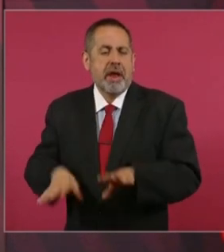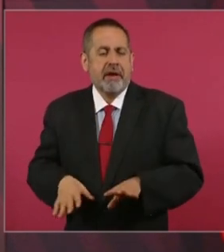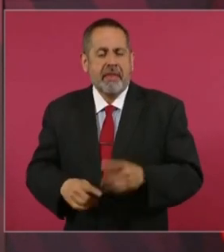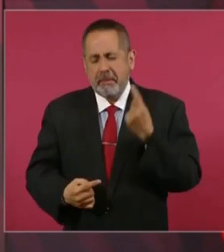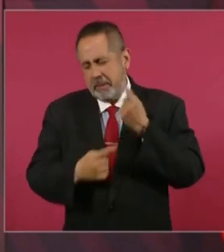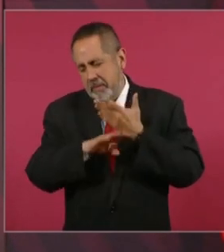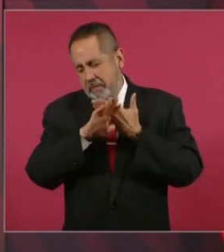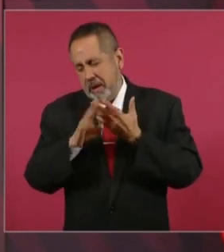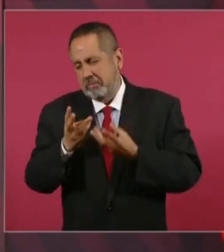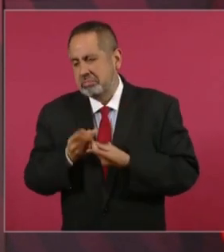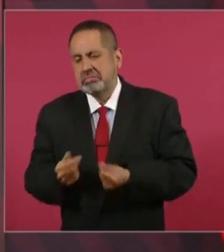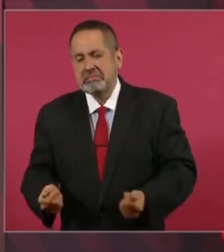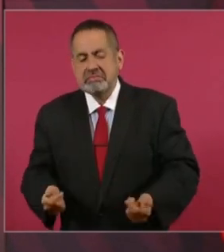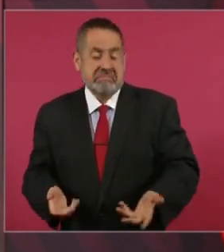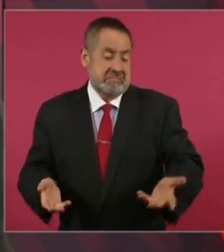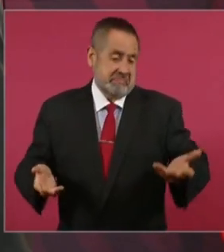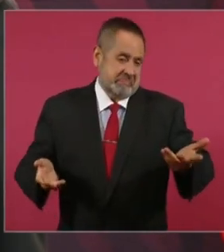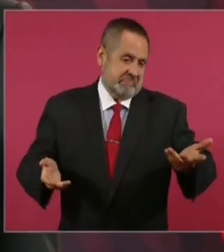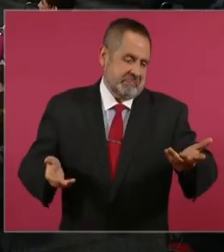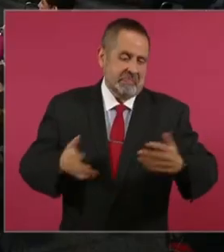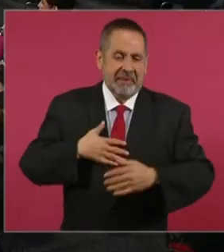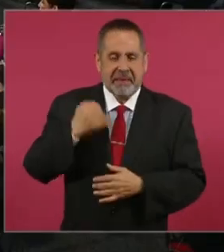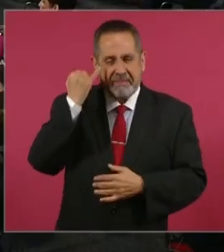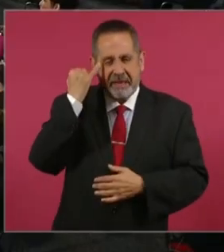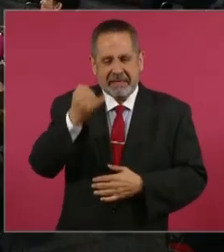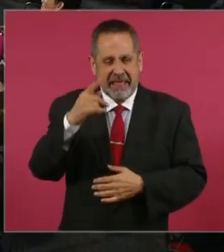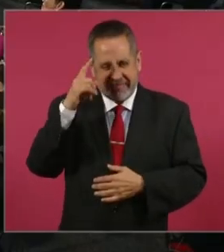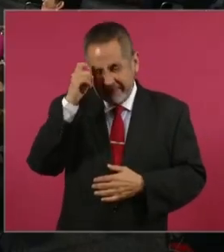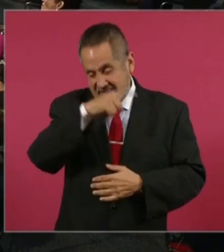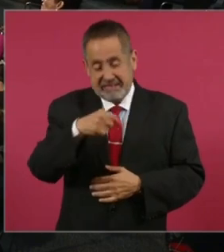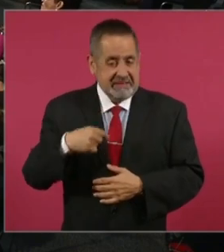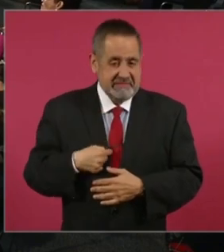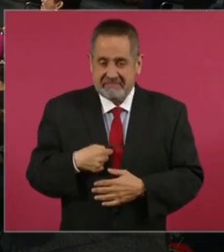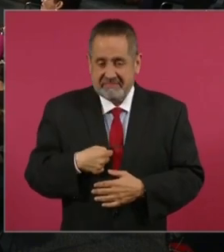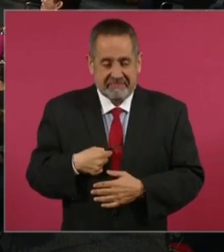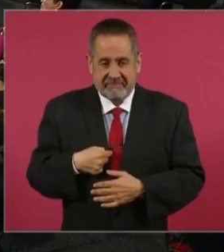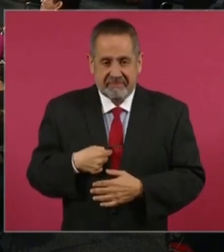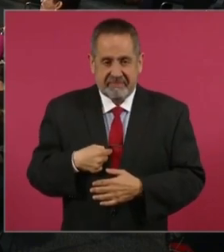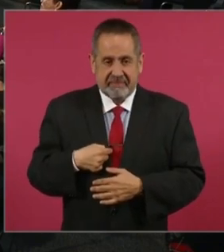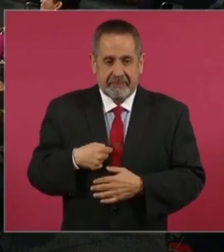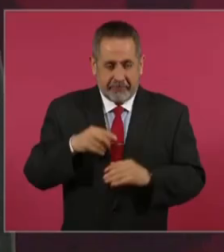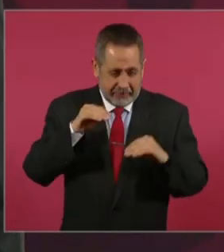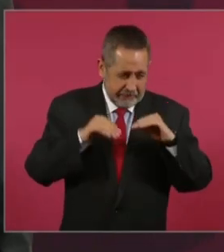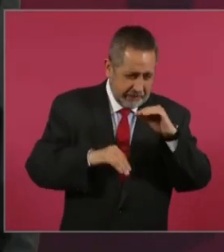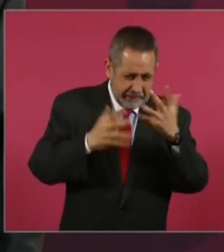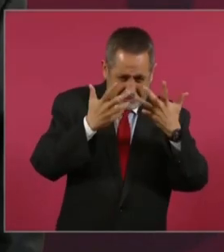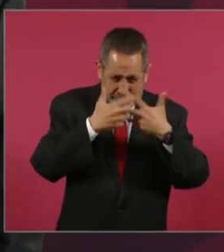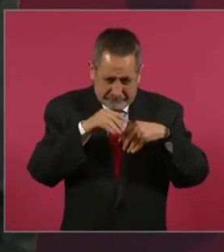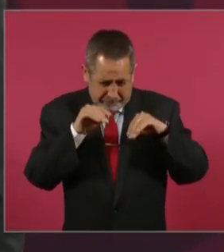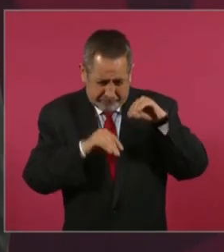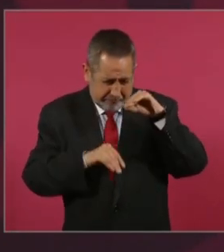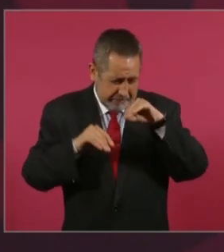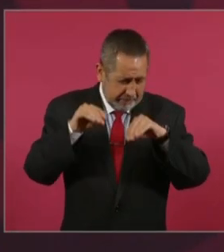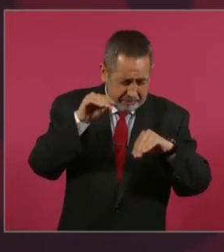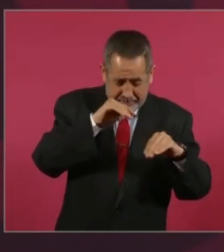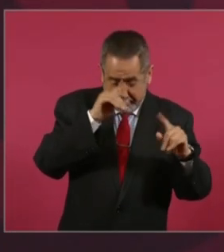Ya se puede imaginar lo difícil que es remontar una situación así.